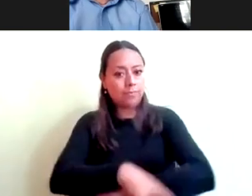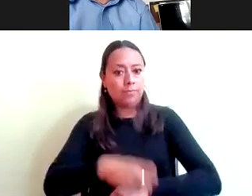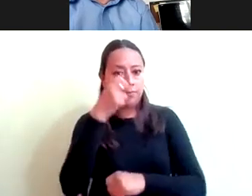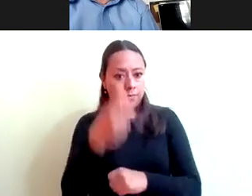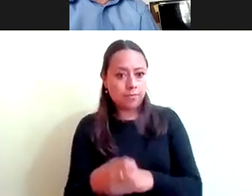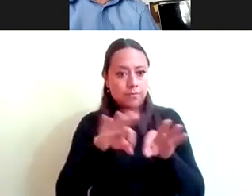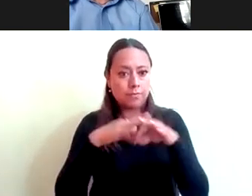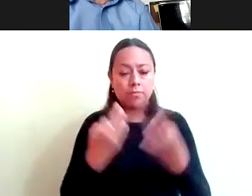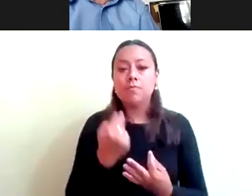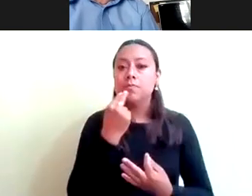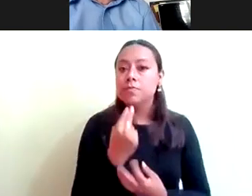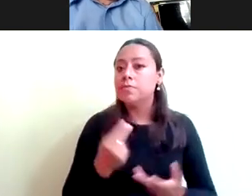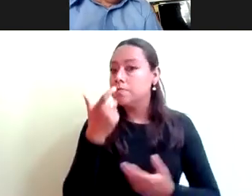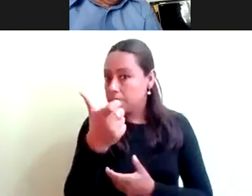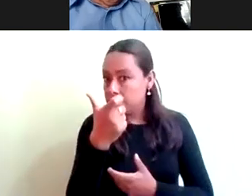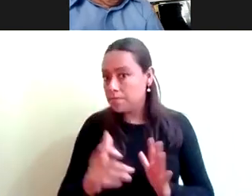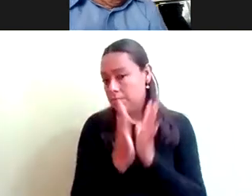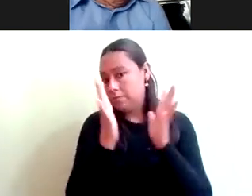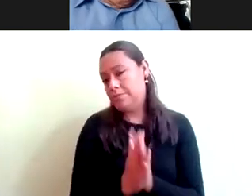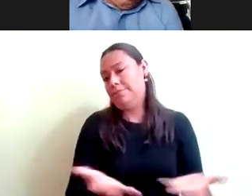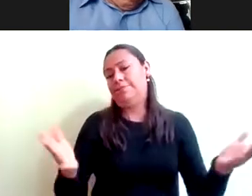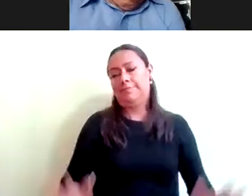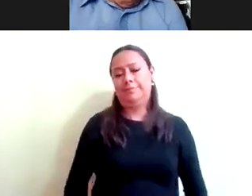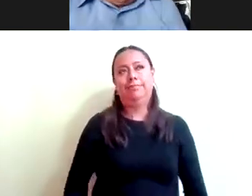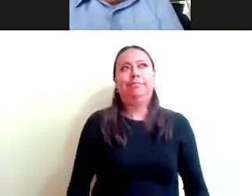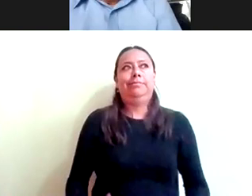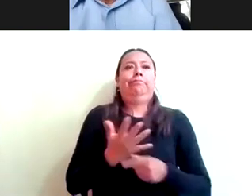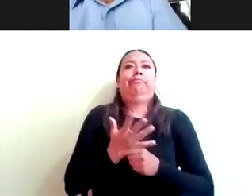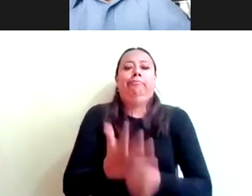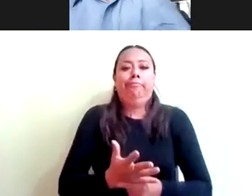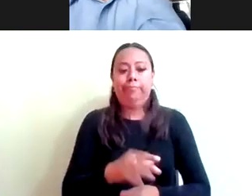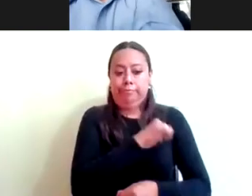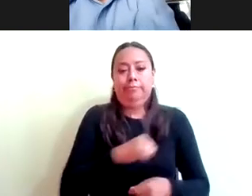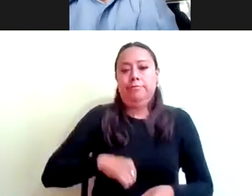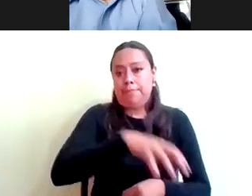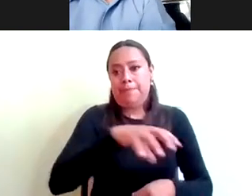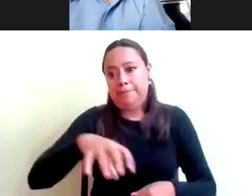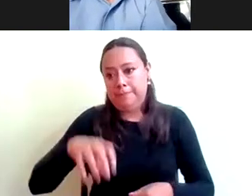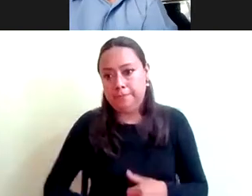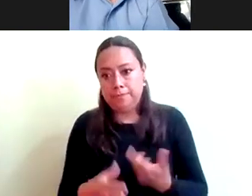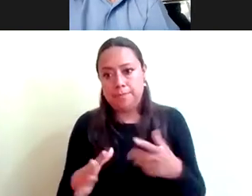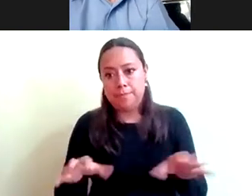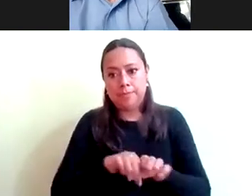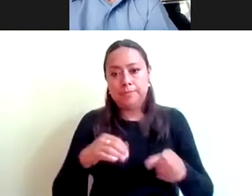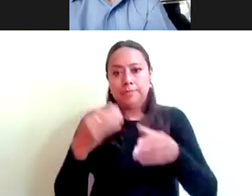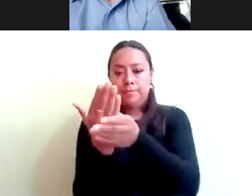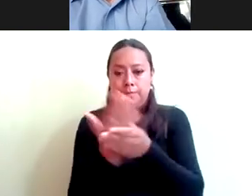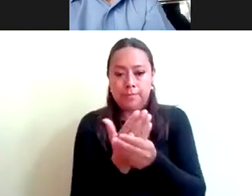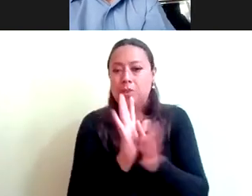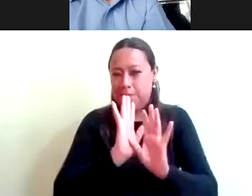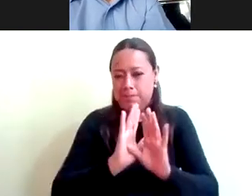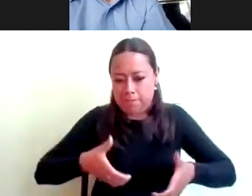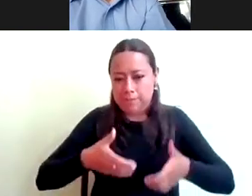participativos. Ahora resulta que las alcaldías van a decir que como encarpetaron las calles y